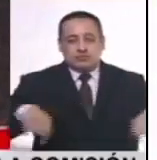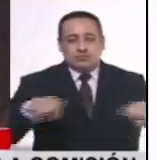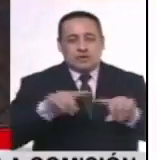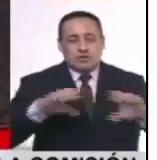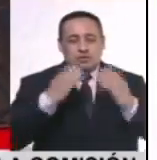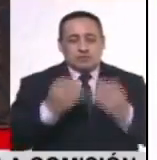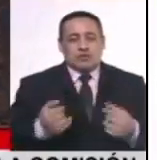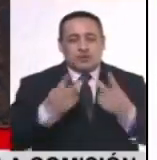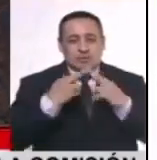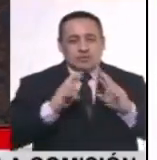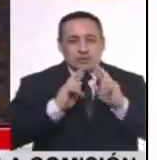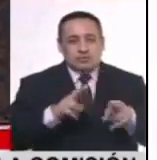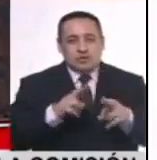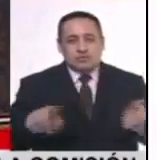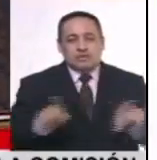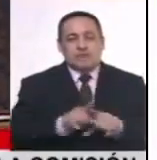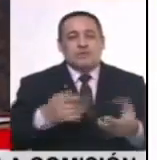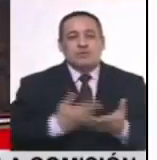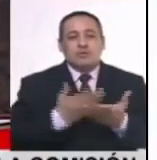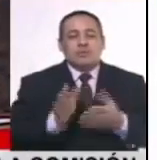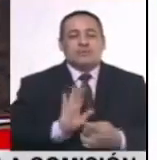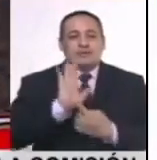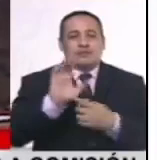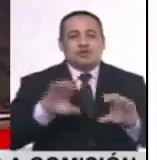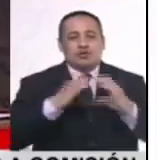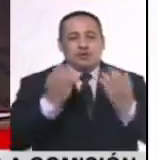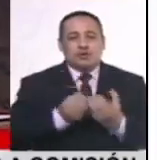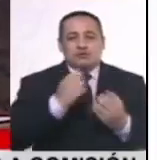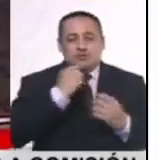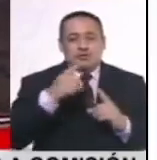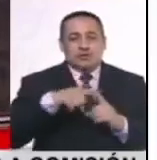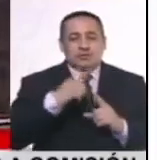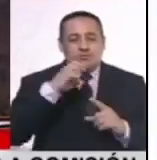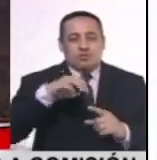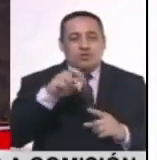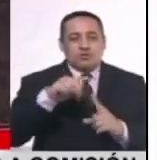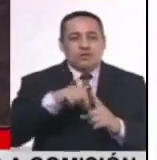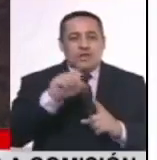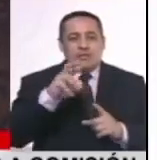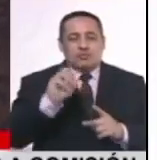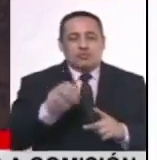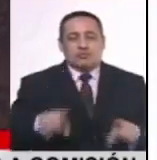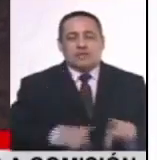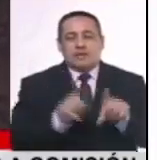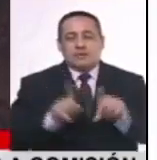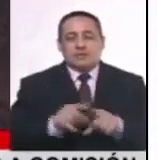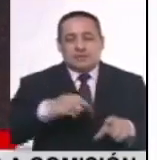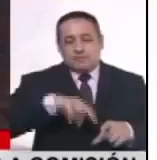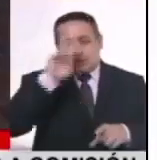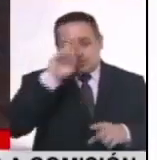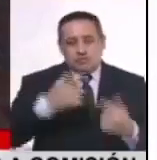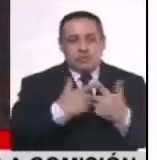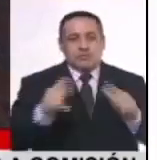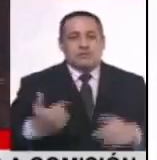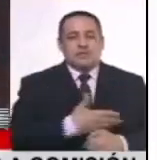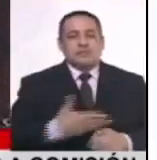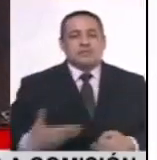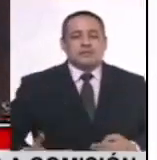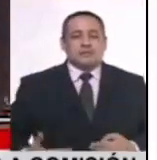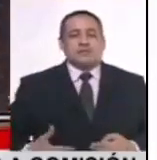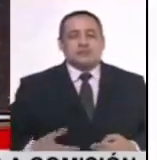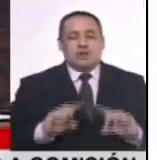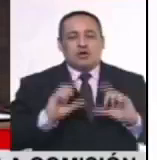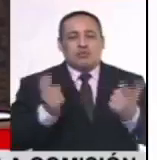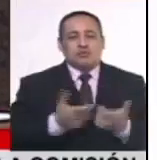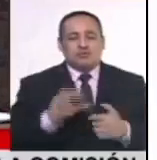parlamentarios, visto el resultado, proclamo al congresista segundo Toribio Montalvo Cubas de Perú Libre como presidente de